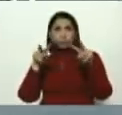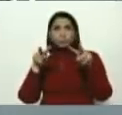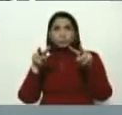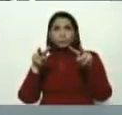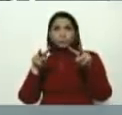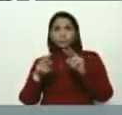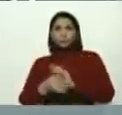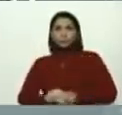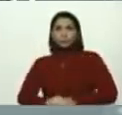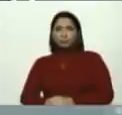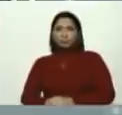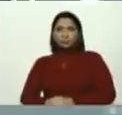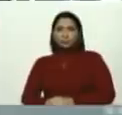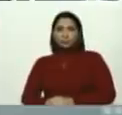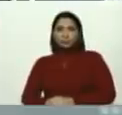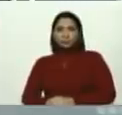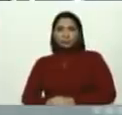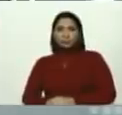atención.